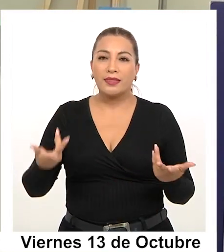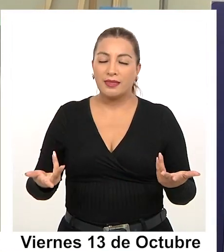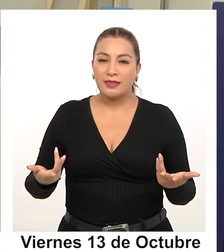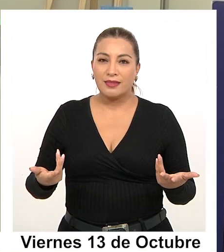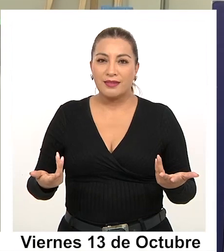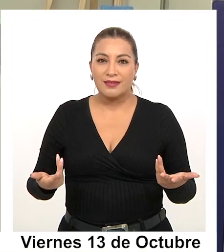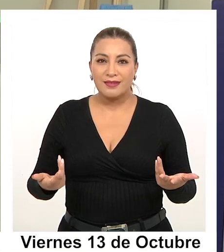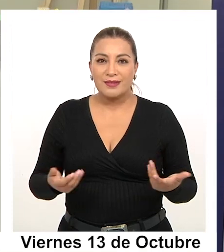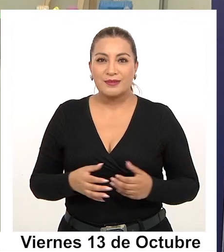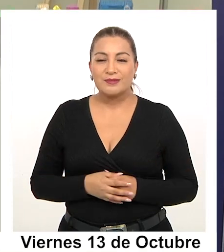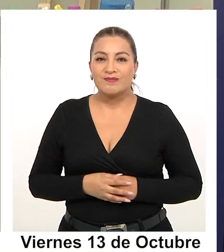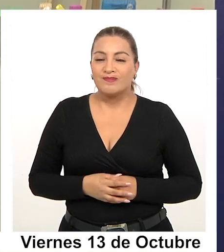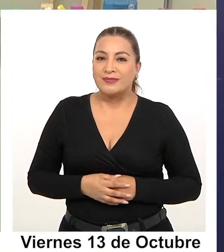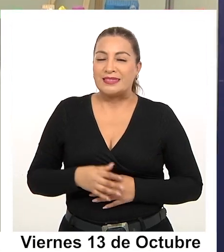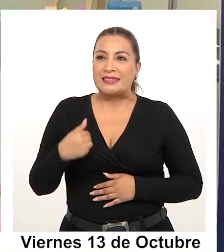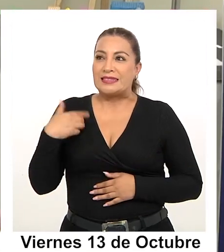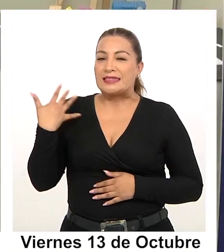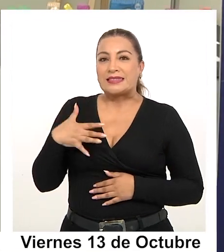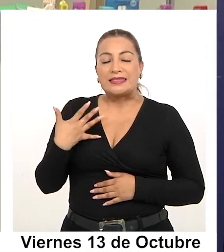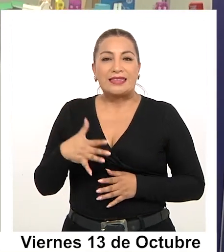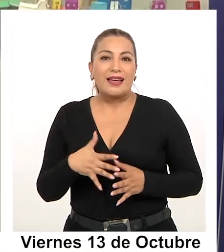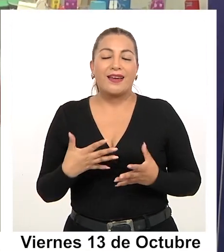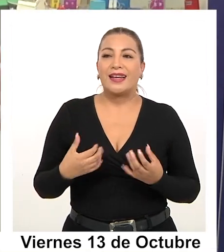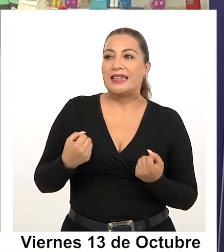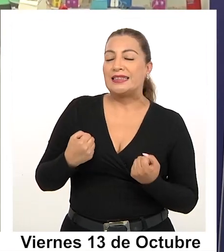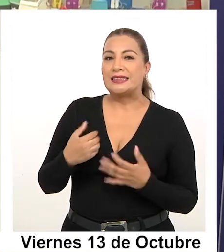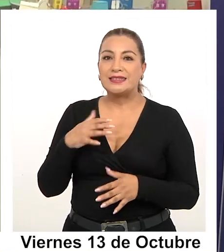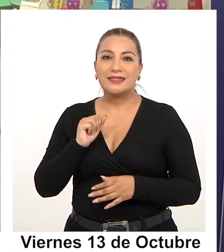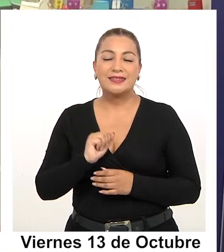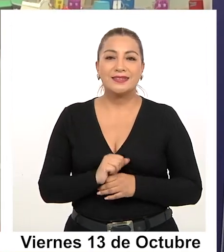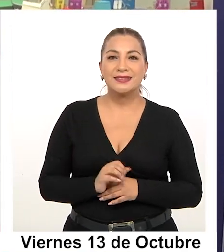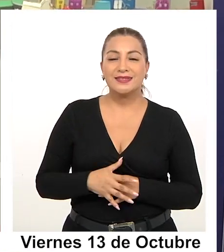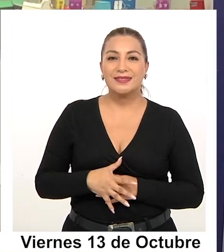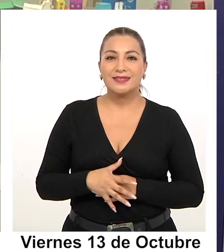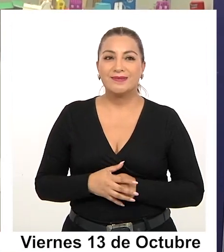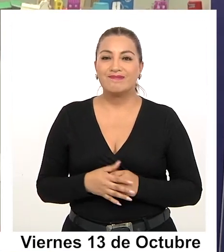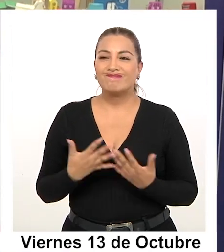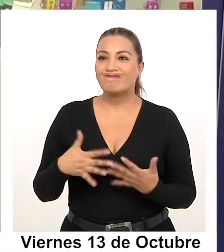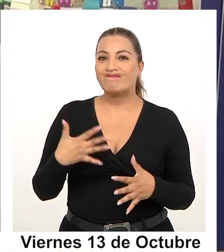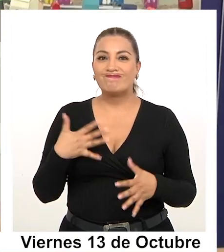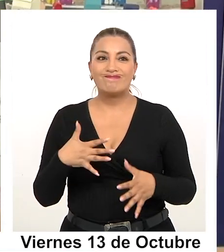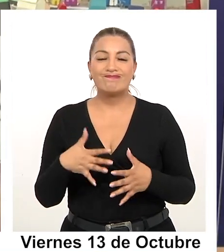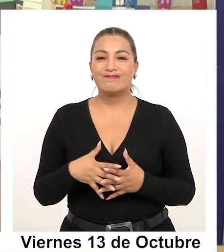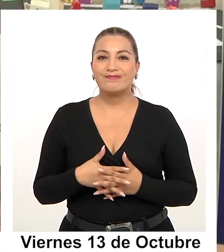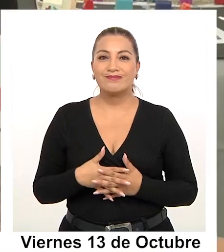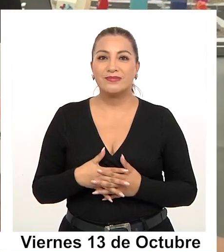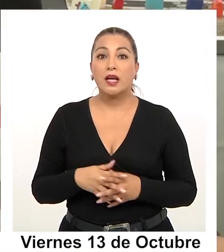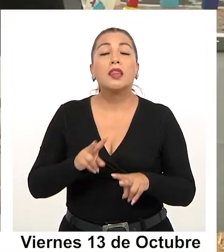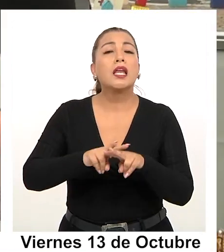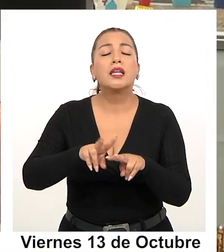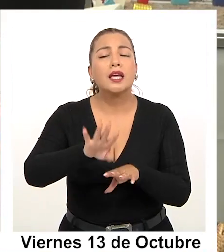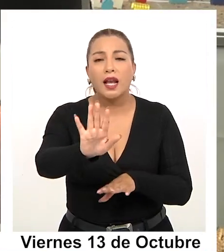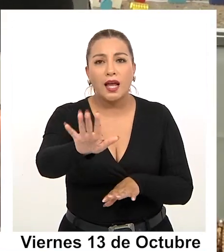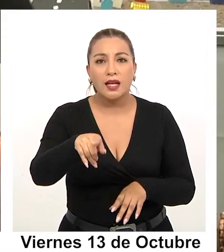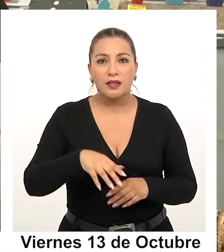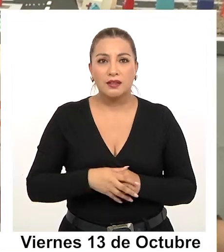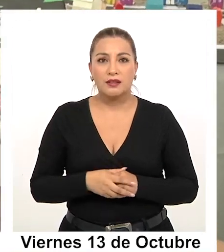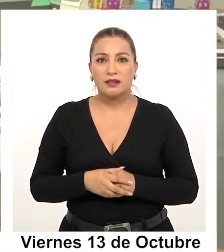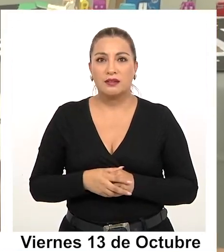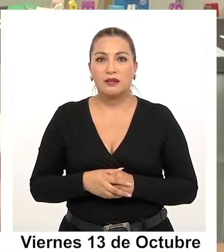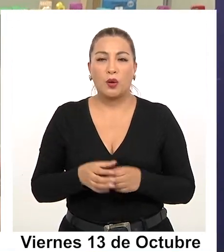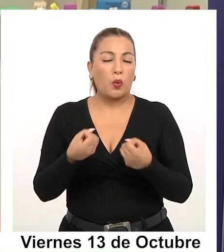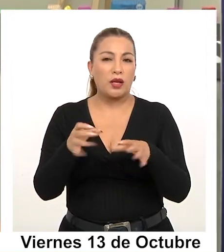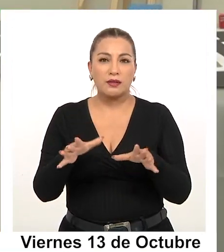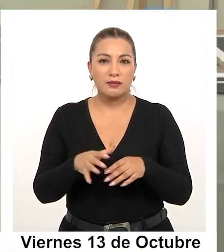es que no... Que, ay, sí, que tranquila. No tiene... Dilo como tranquila, tú crees. Tranquila, ¿qué es lo que...? Voy a hacer cualquier